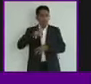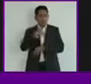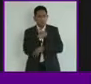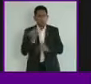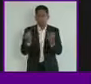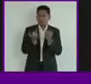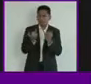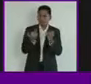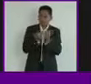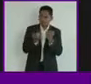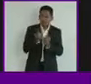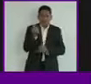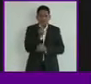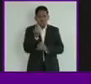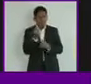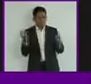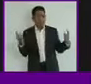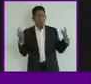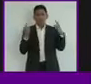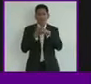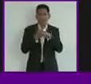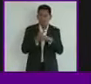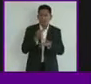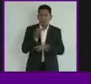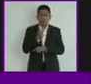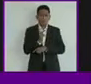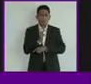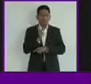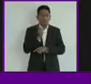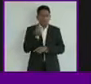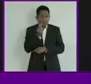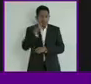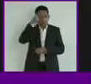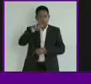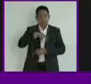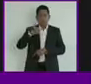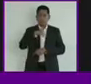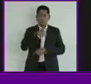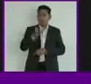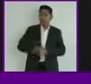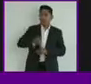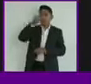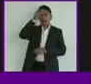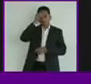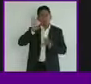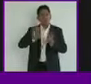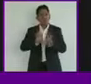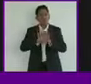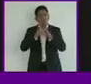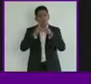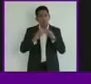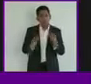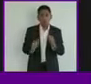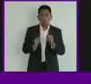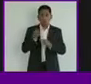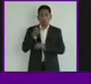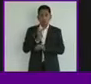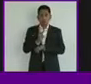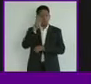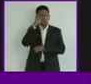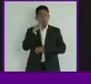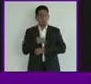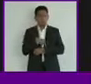la ansiedad, para poder etiquetarlas y poder reconocerlas y no nos generen un malestar o una distorsión real. Pero me parece que es muy temprano